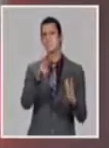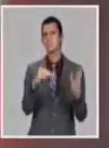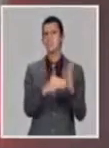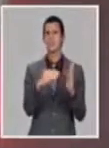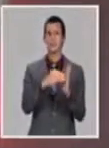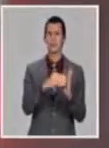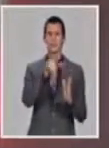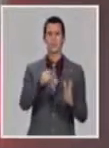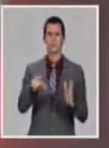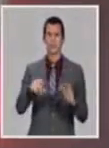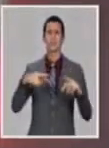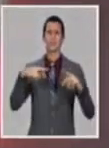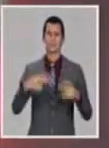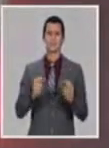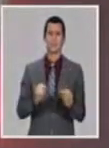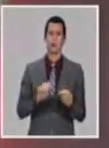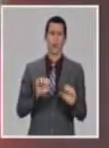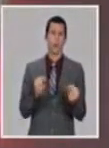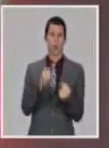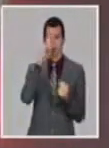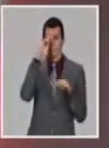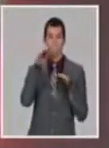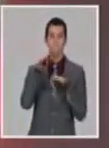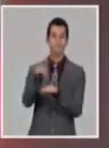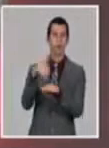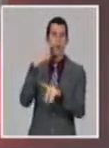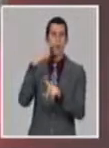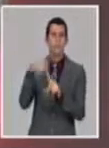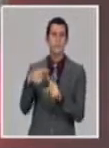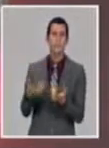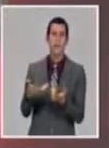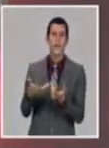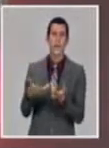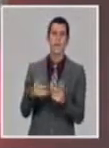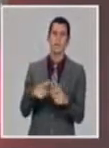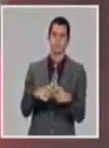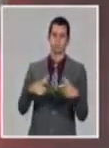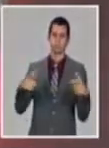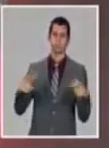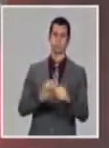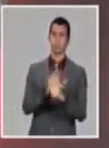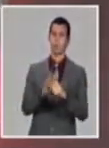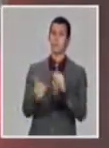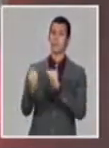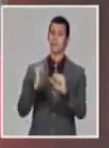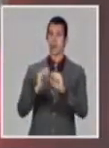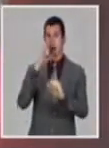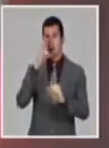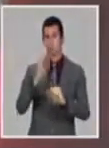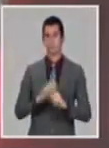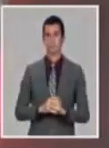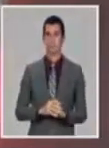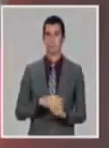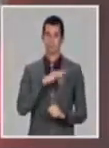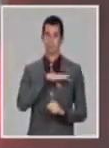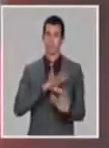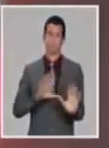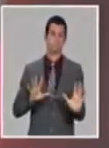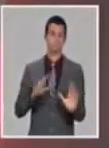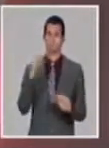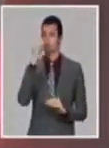volvieron a cumplir cuarentena en Chile para poder combatir el incremento de casos de coronavirus. La medida se tomó debido a que en la última